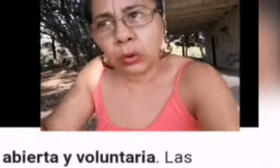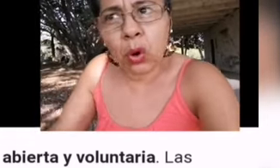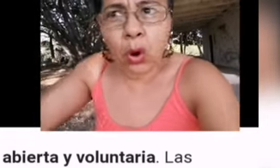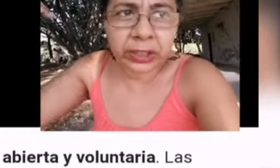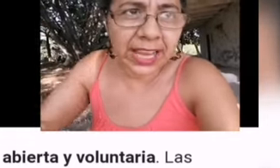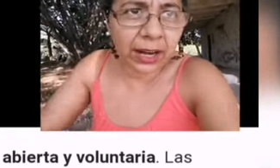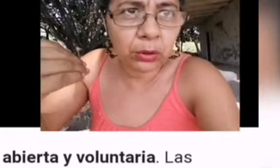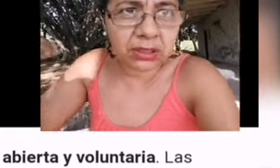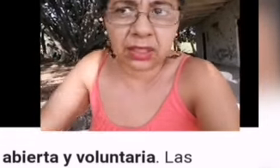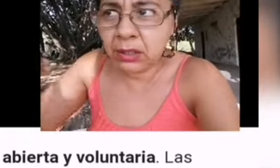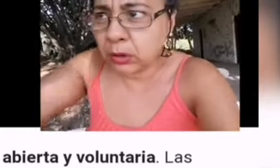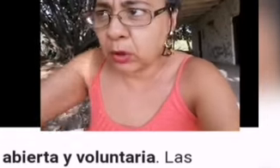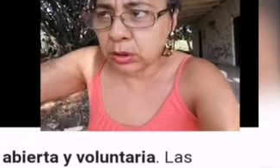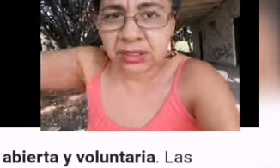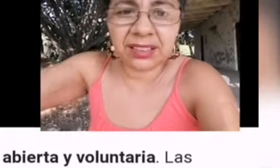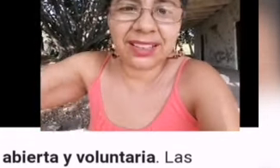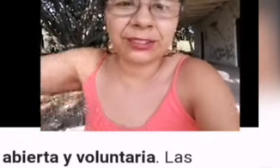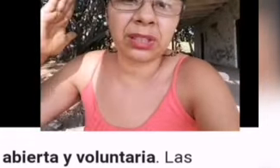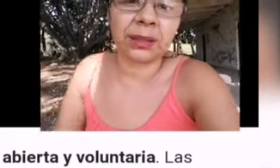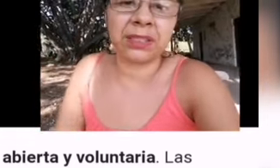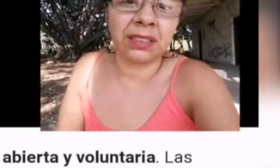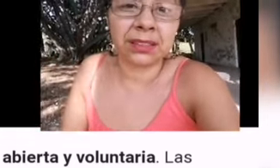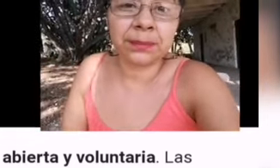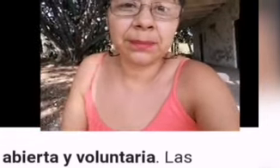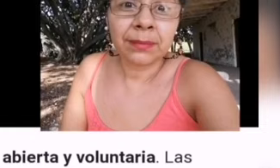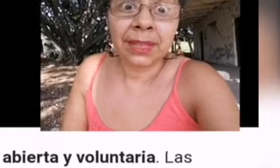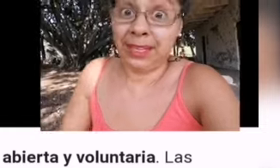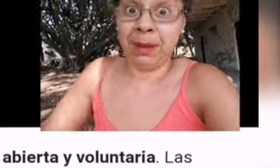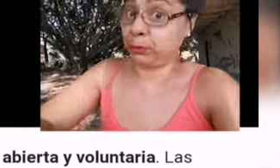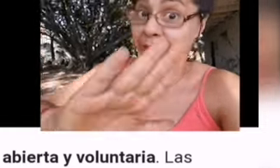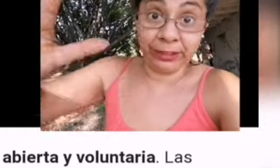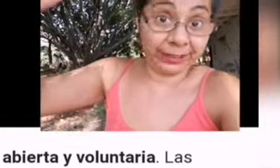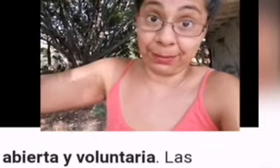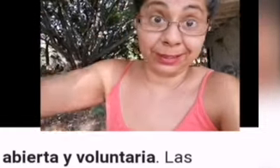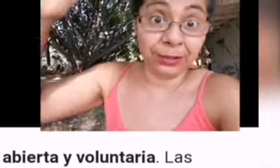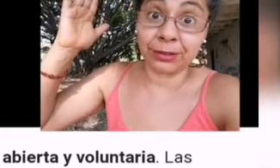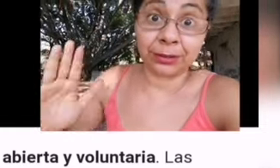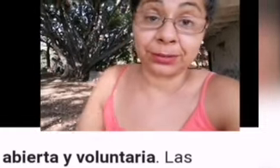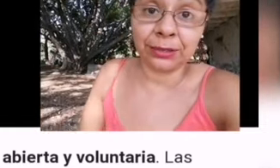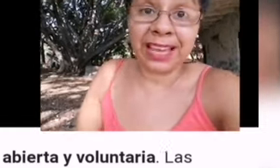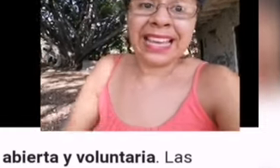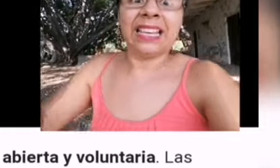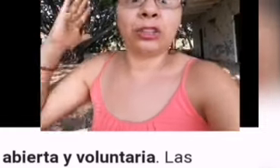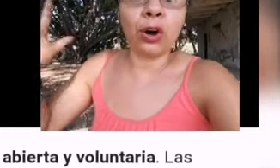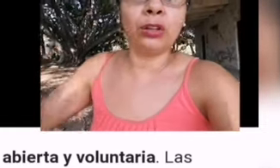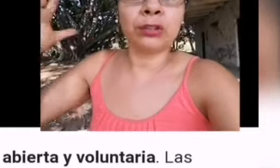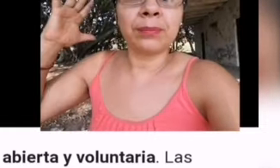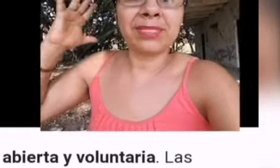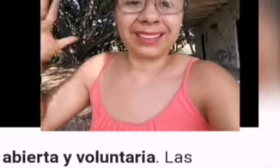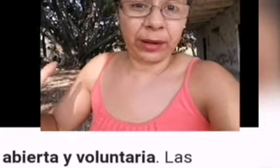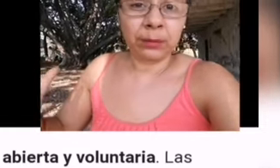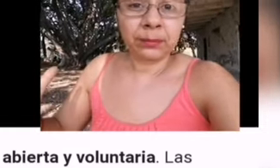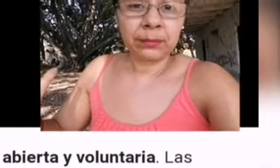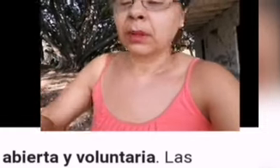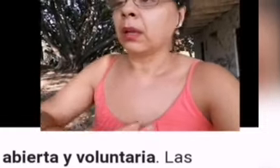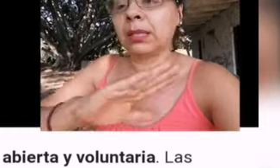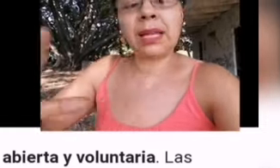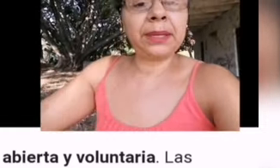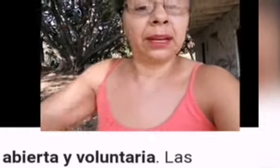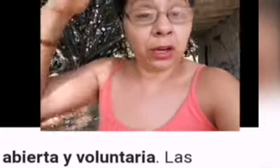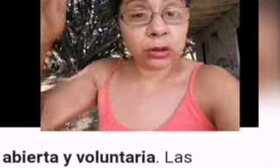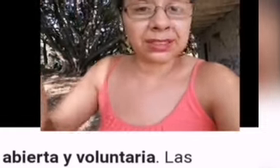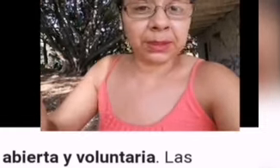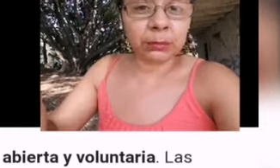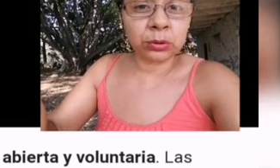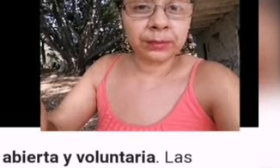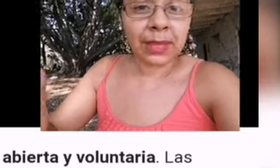dicho. No quiero que estén los sindicatos aquí presentes. Y me pusieron en el banquillo de los acusados y todos dijeron, está